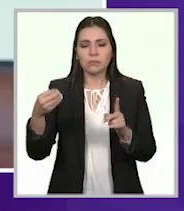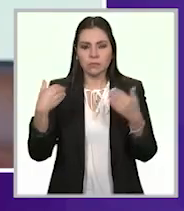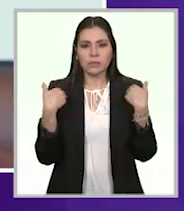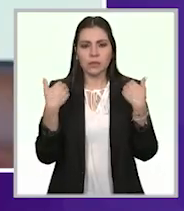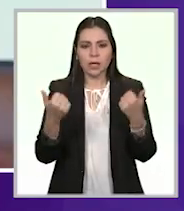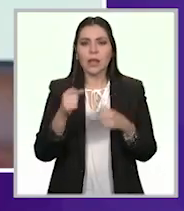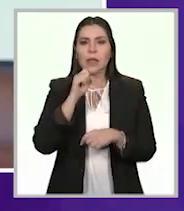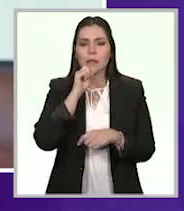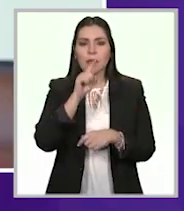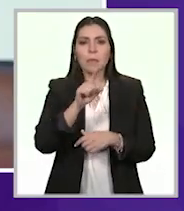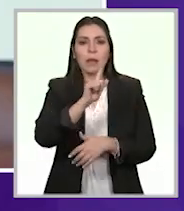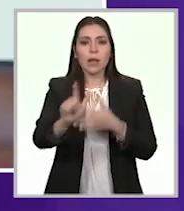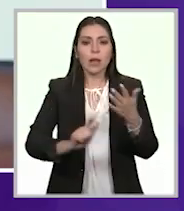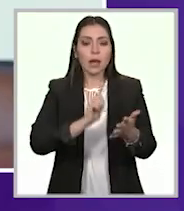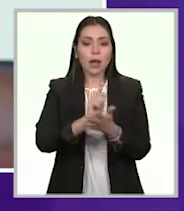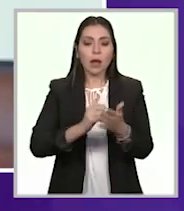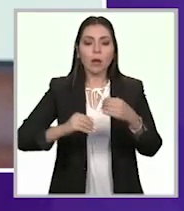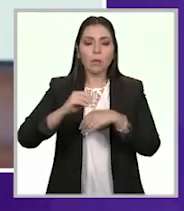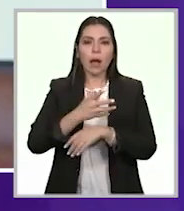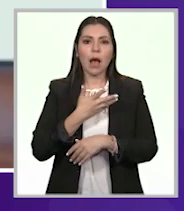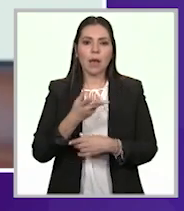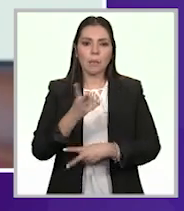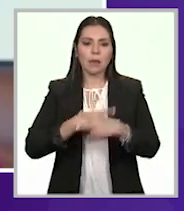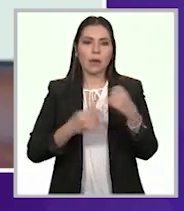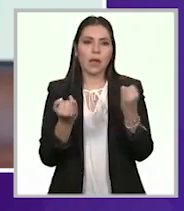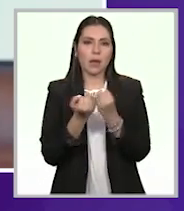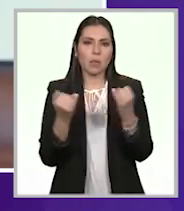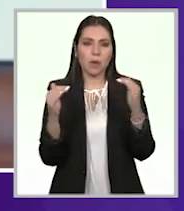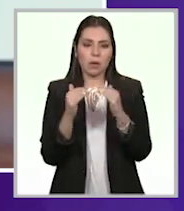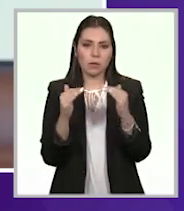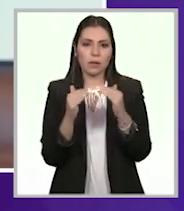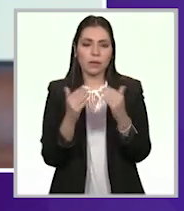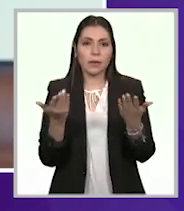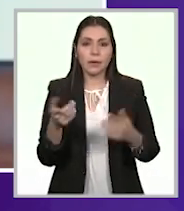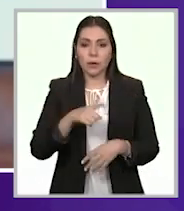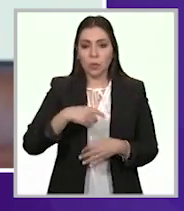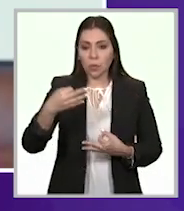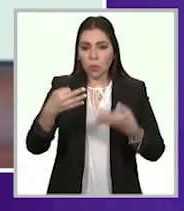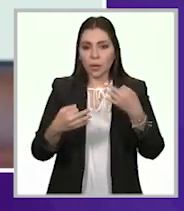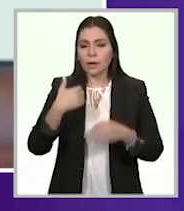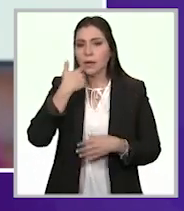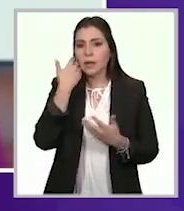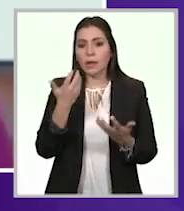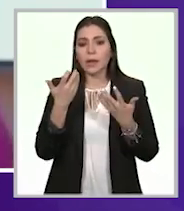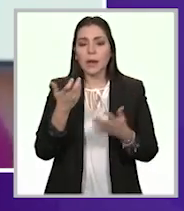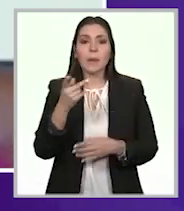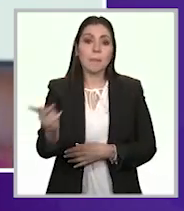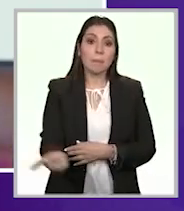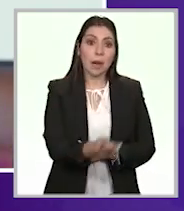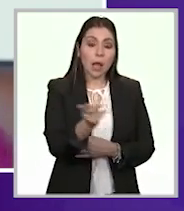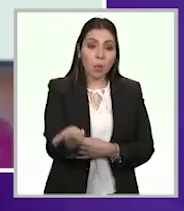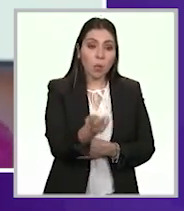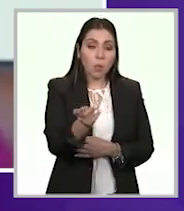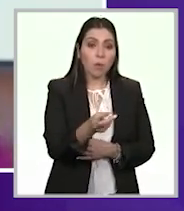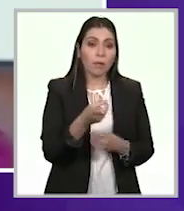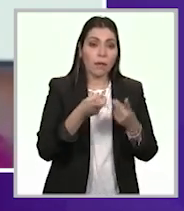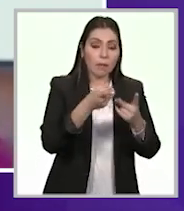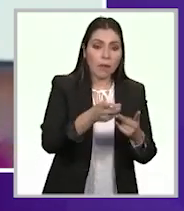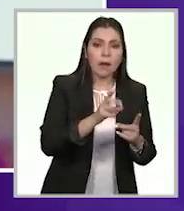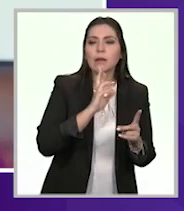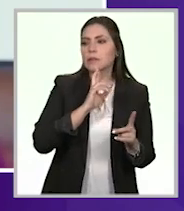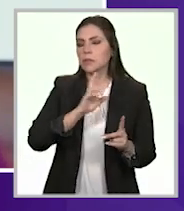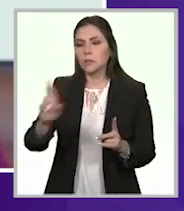pero también generar la igualdad en la aplicación de la ley. Porque como justiciables, pues esperamos que a las mismas preguntas se den las